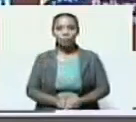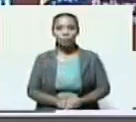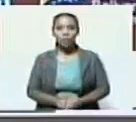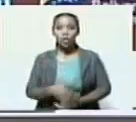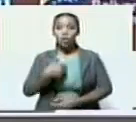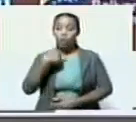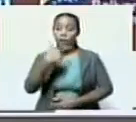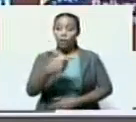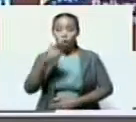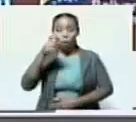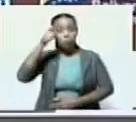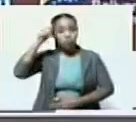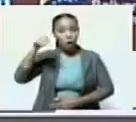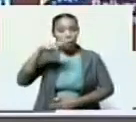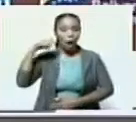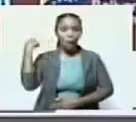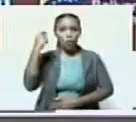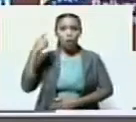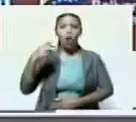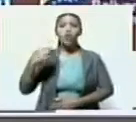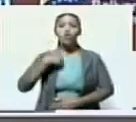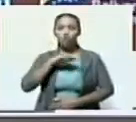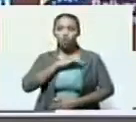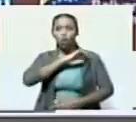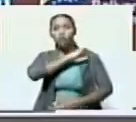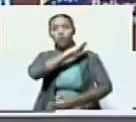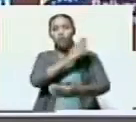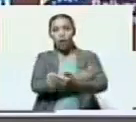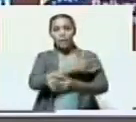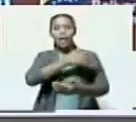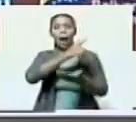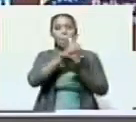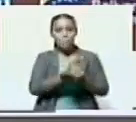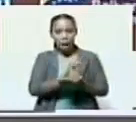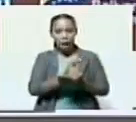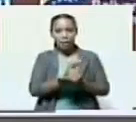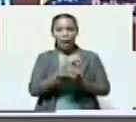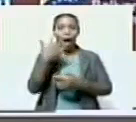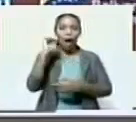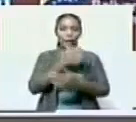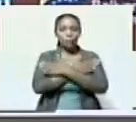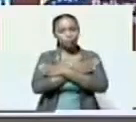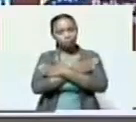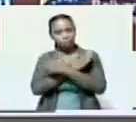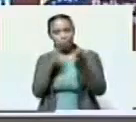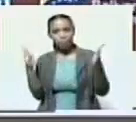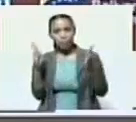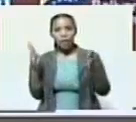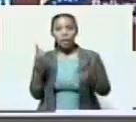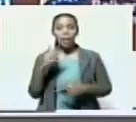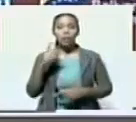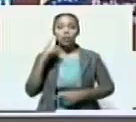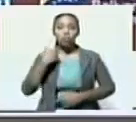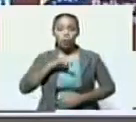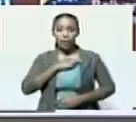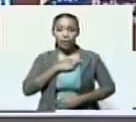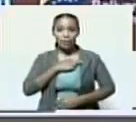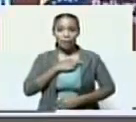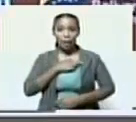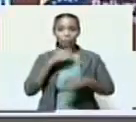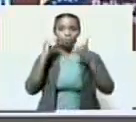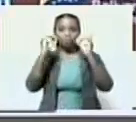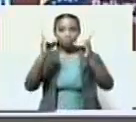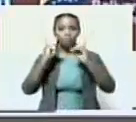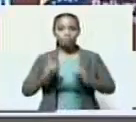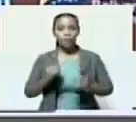le digo al pueblo de Apure, cuente con su Fuerza Armada, cuente con nuestra disposición, cuente con nuestra determinación